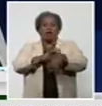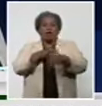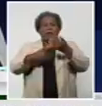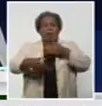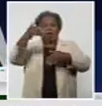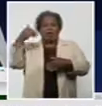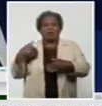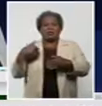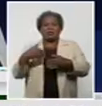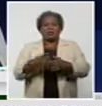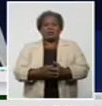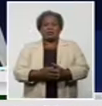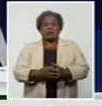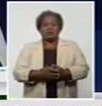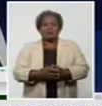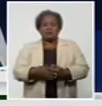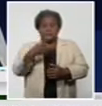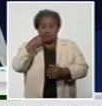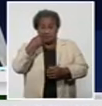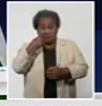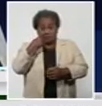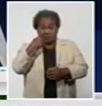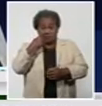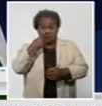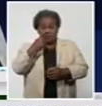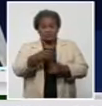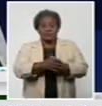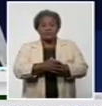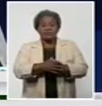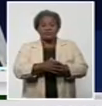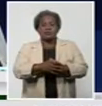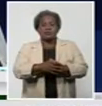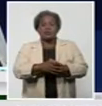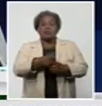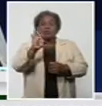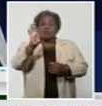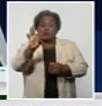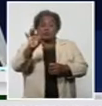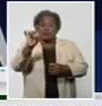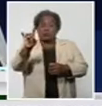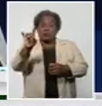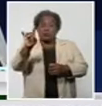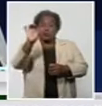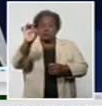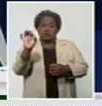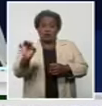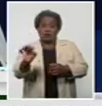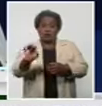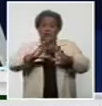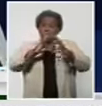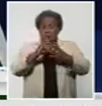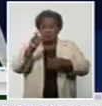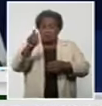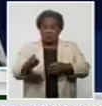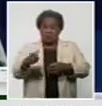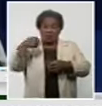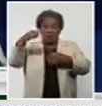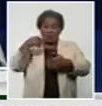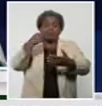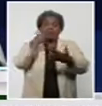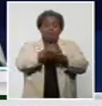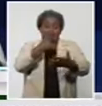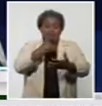previamente. Fíjense que este es el 89% de todos los casos diagnosticados ayer, pues tienen